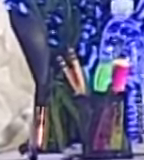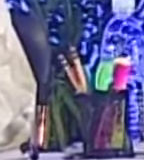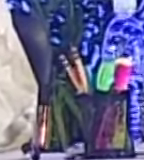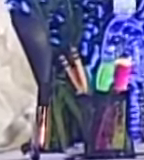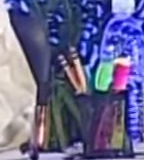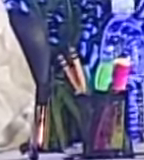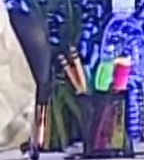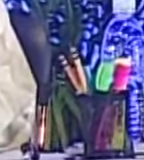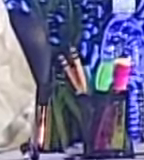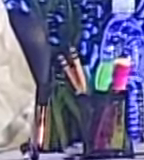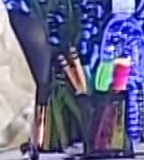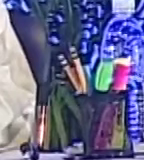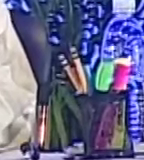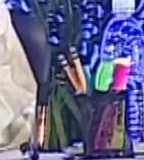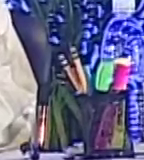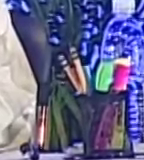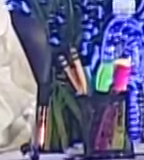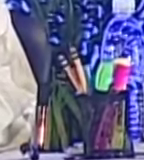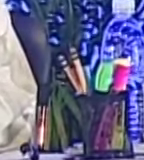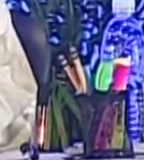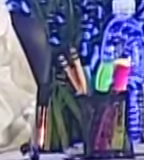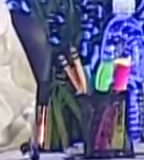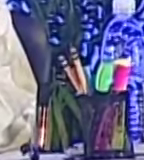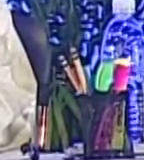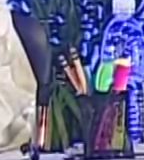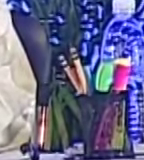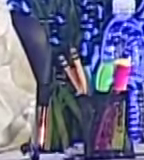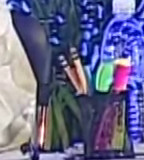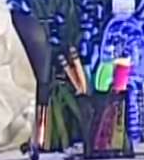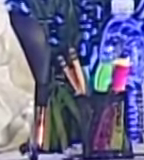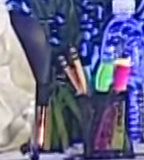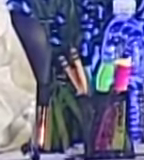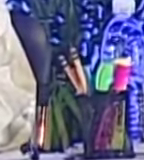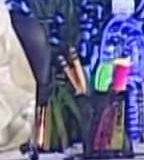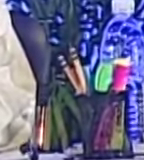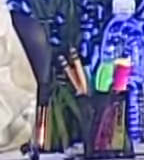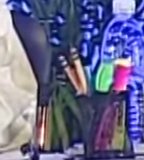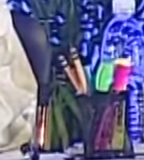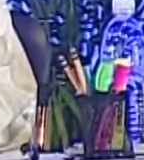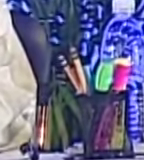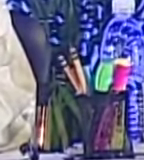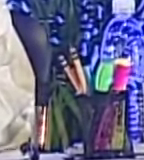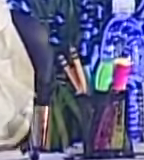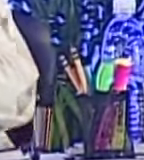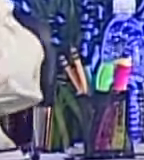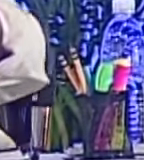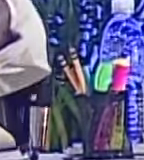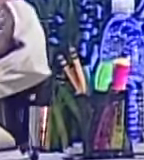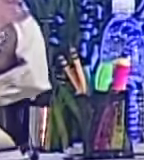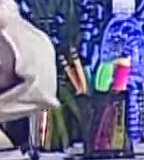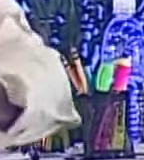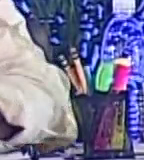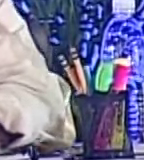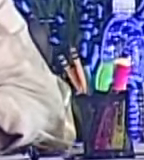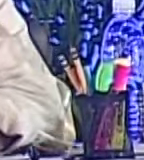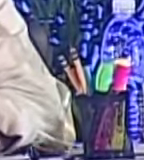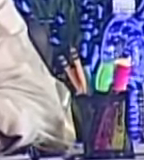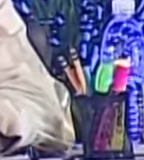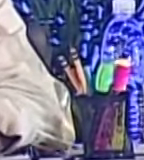plan productivo que dé resultados esta etapa de emergencia económica, una verdadera